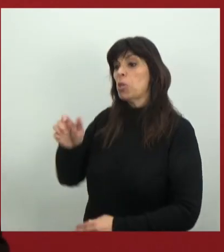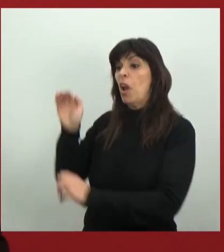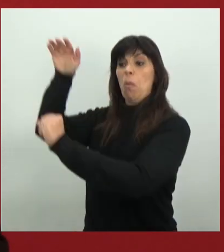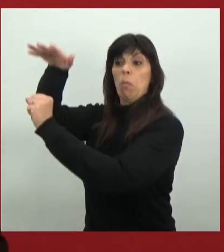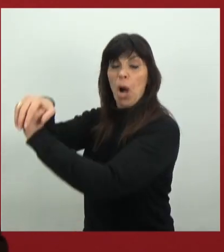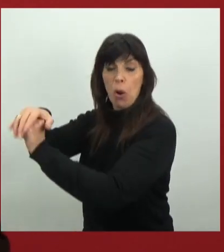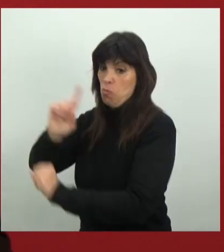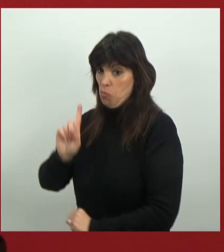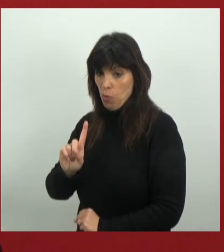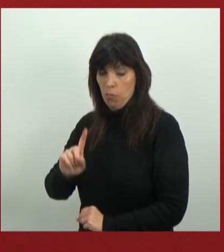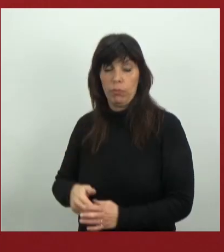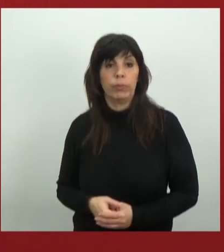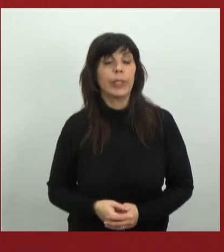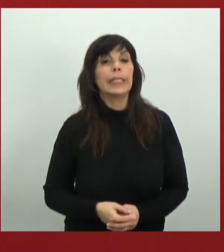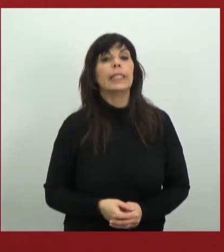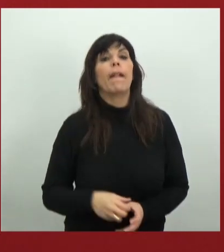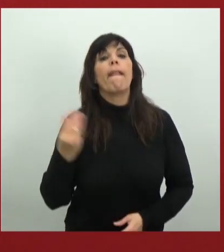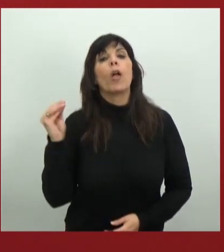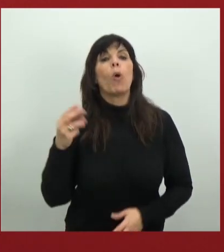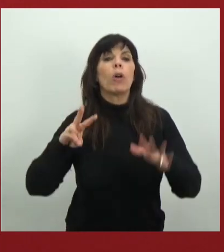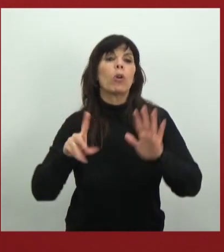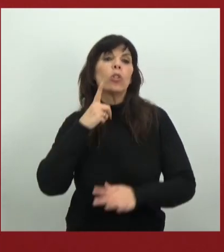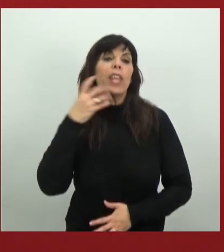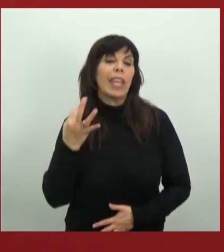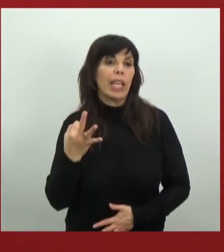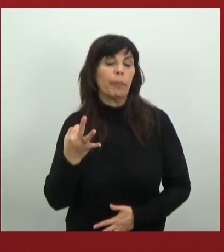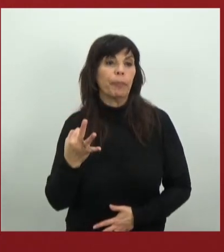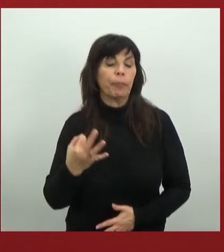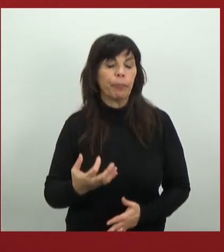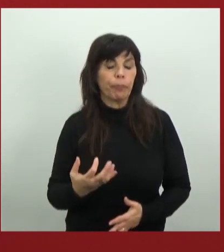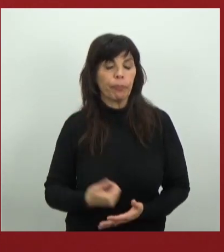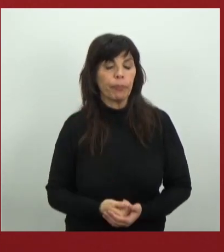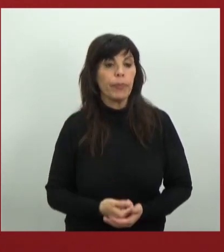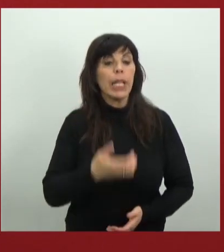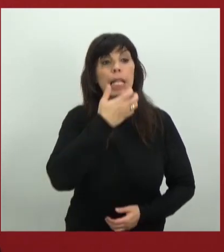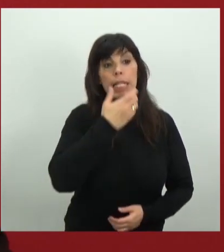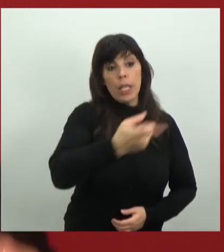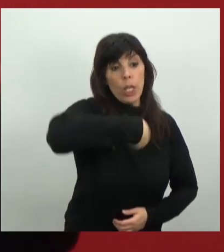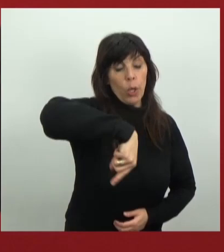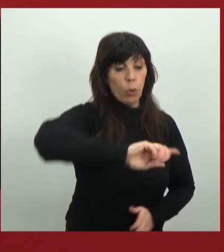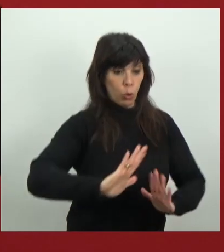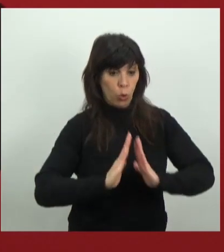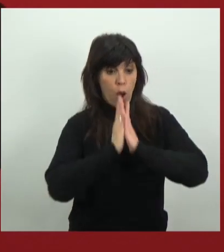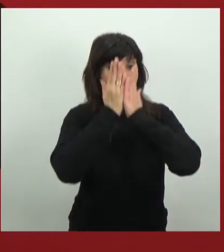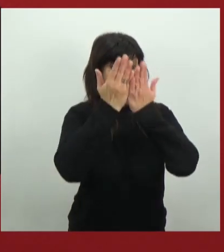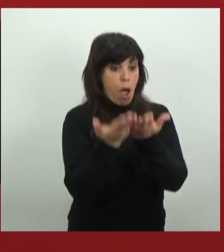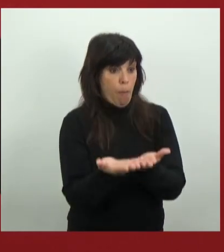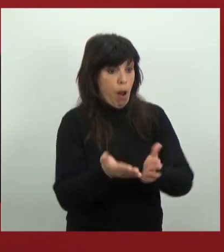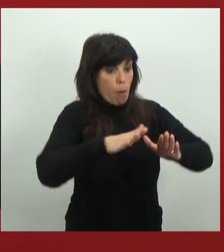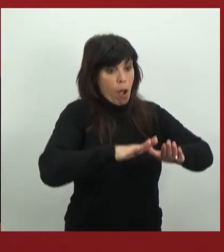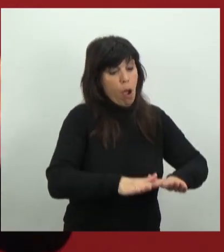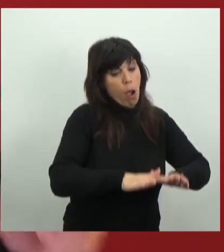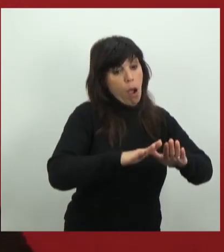8, si permanecéis en mi palabra, reconoceréis la verdad, y la verdad os